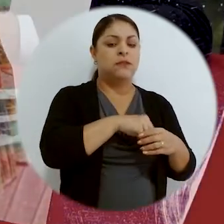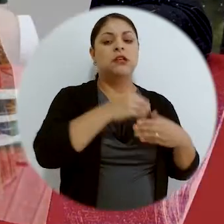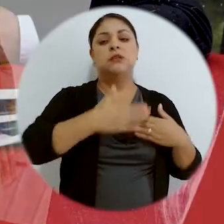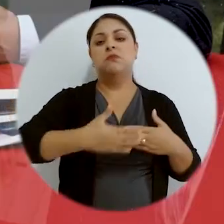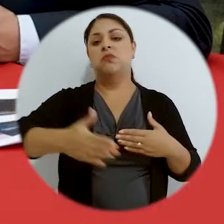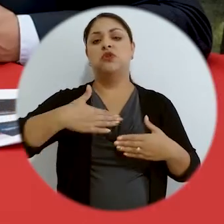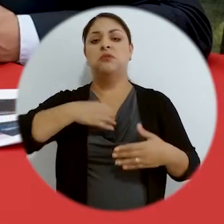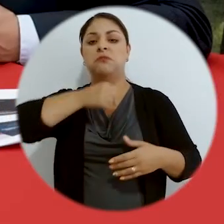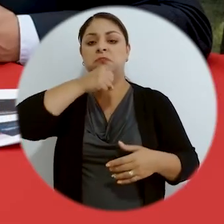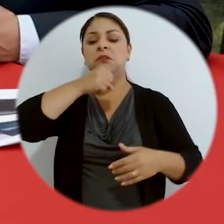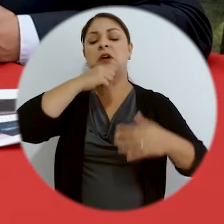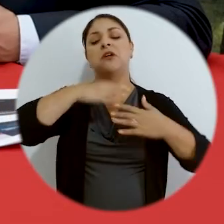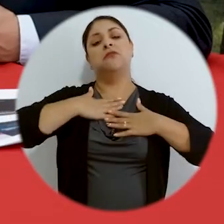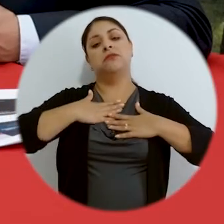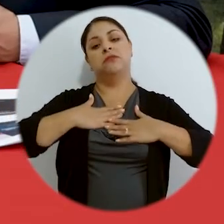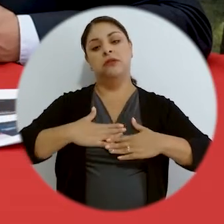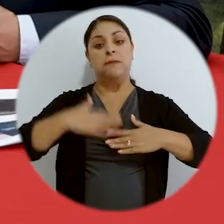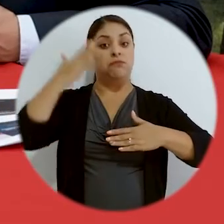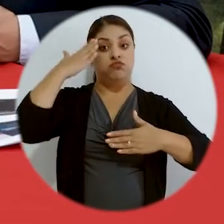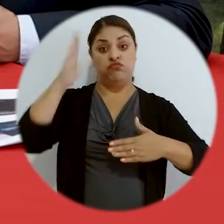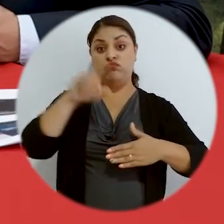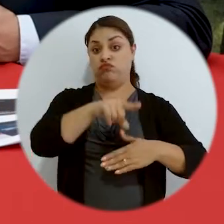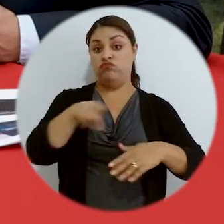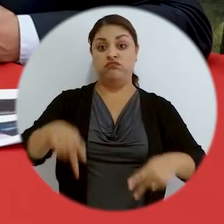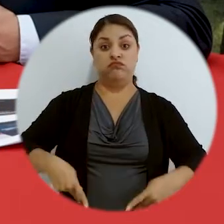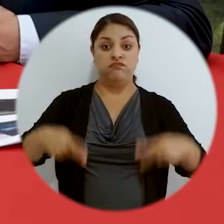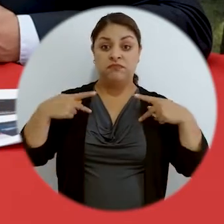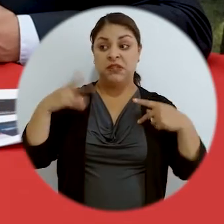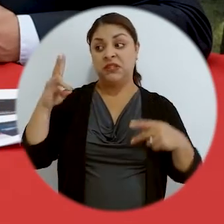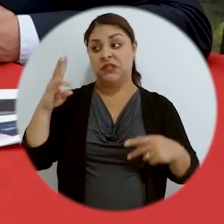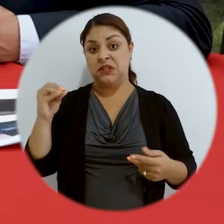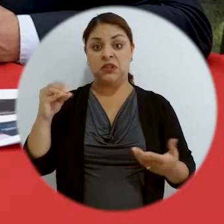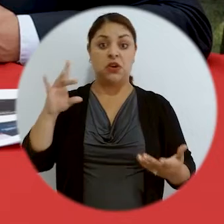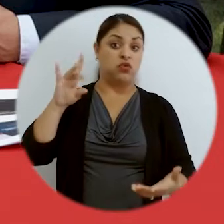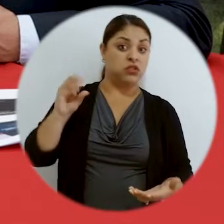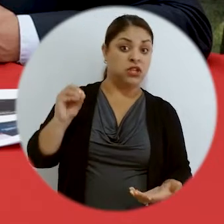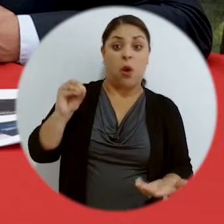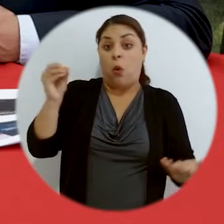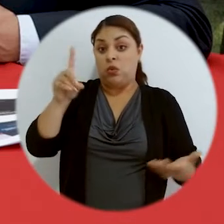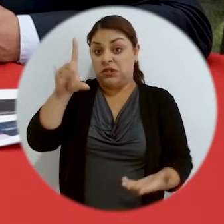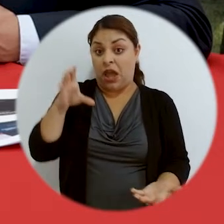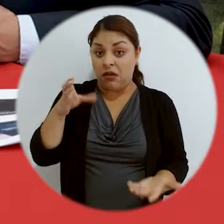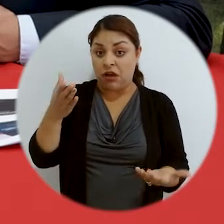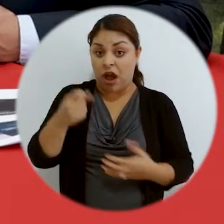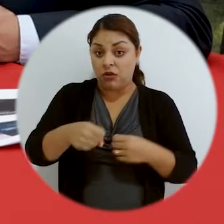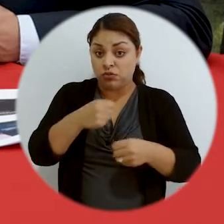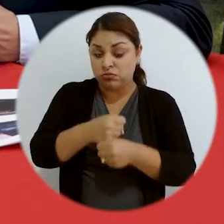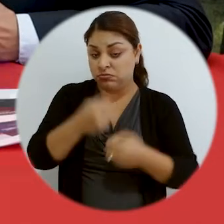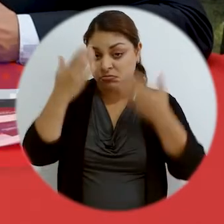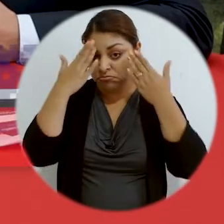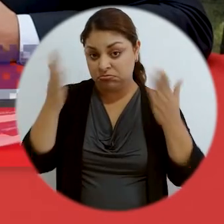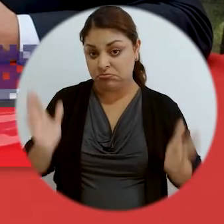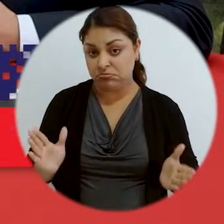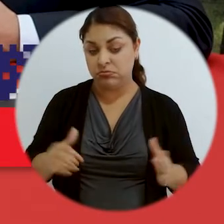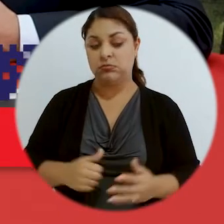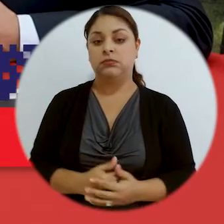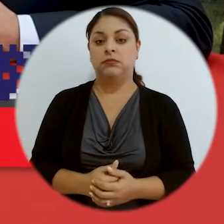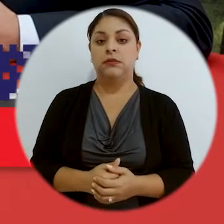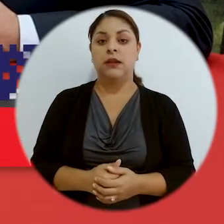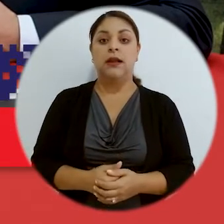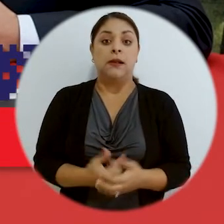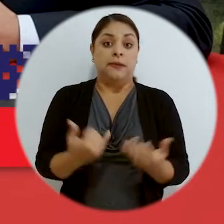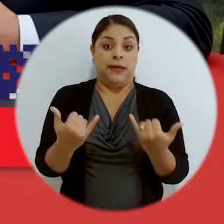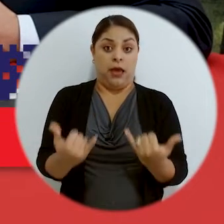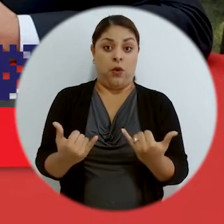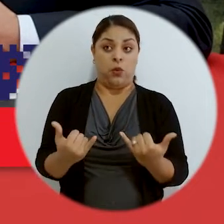vivir tranquilo el resto de mi vejez? Porque no sé si voy a vivir 70, no sé si voy a vivir 80 o 100 años. Sí. Entonces, y a la